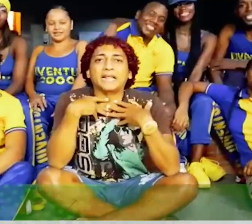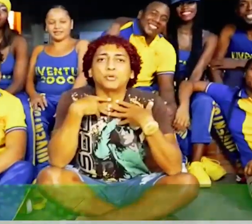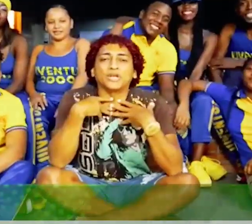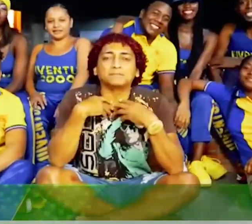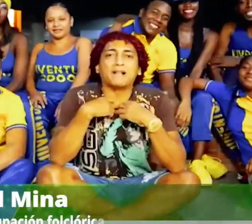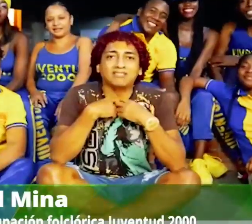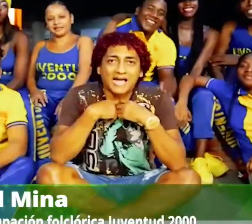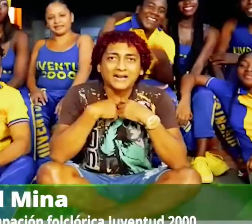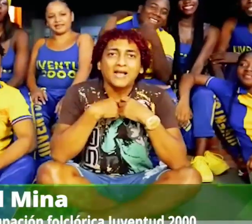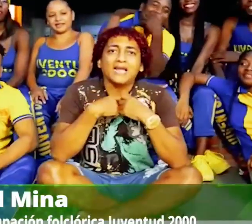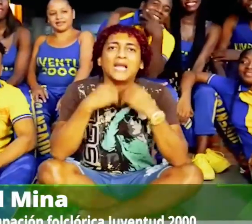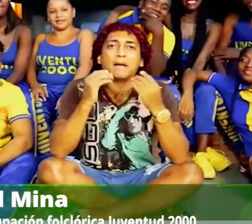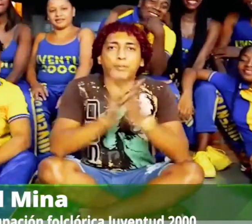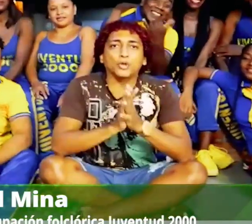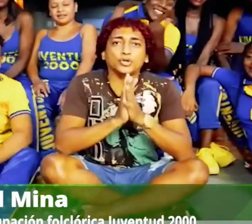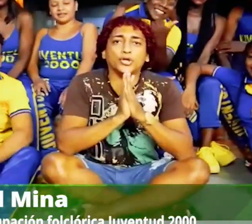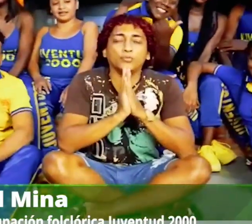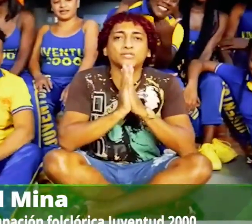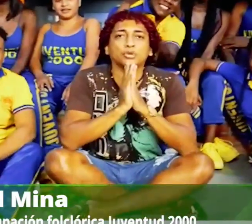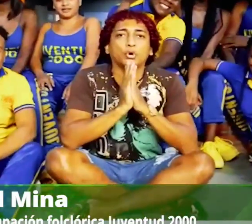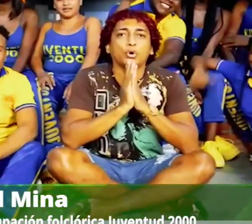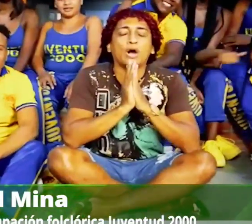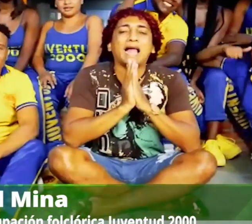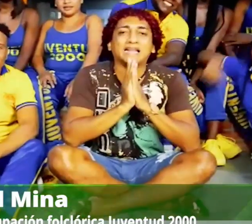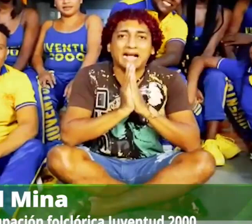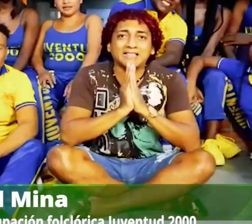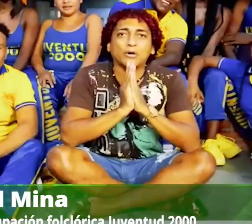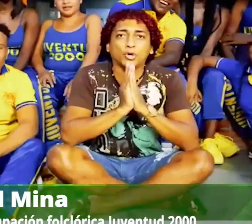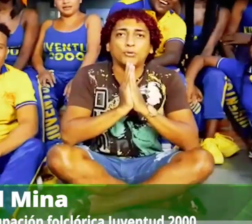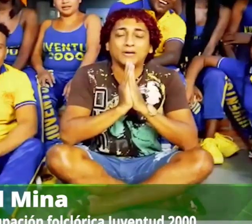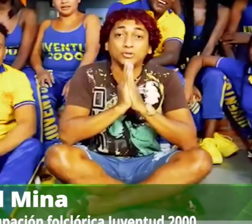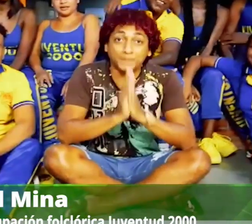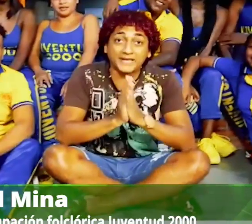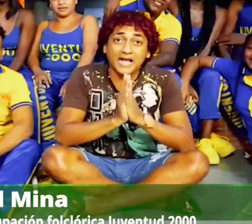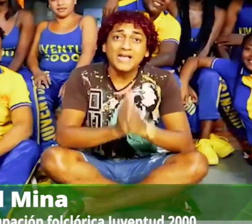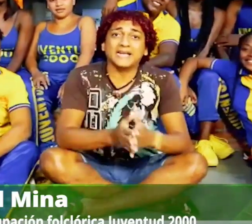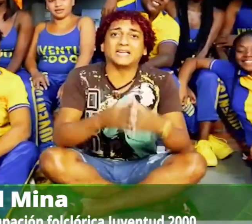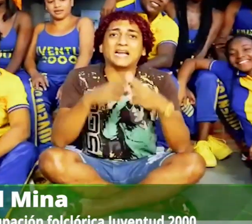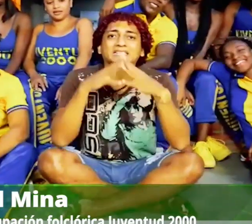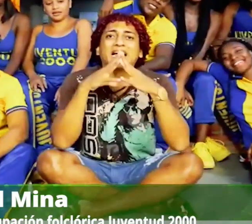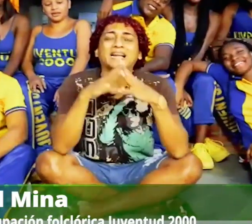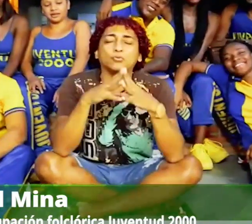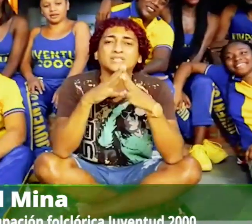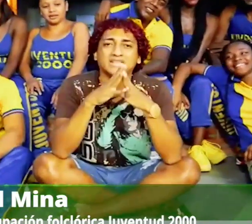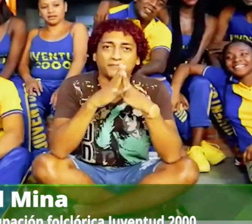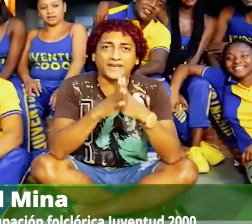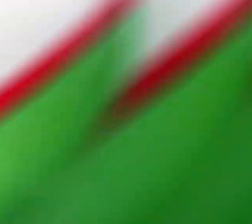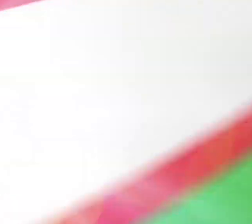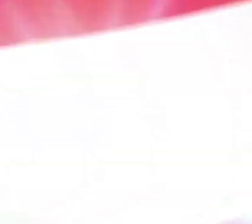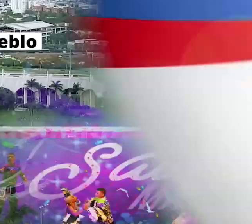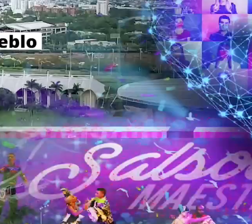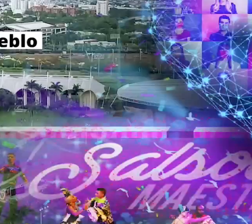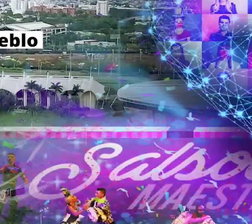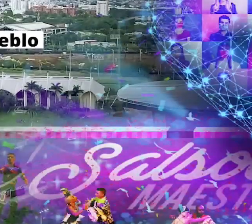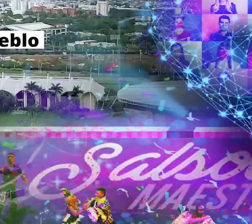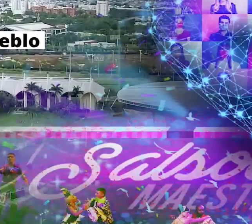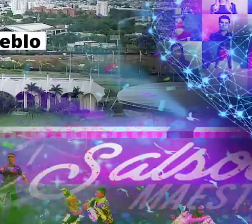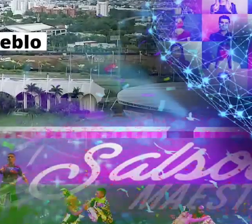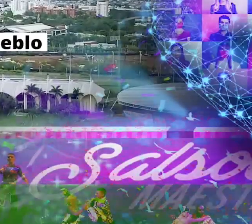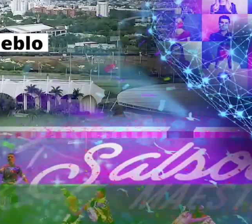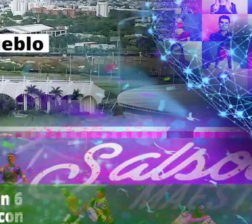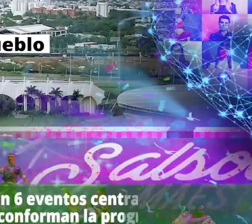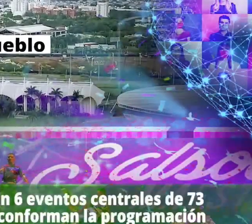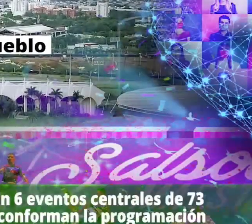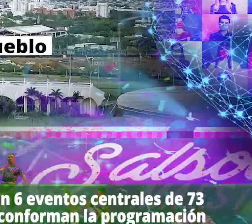Nosotros queremos respaldar el apoyo de nuestro alcalde, Jorge Iván Ospina, en realizar nuestra Feria de Cali. Escenarios